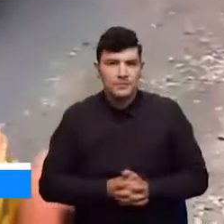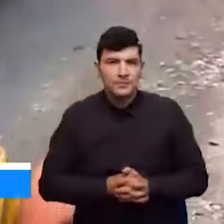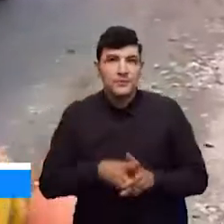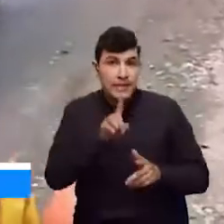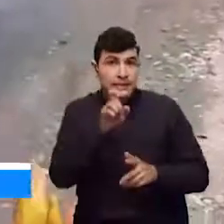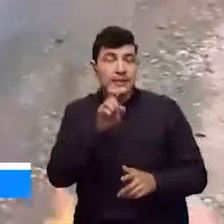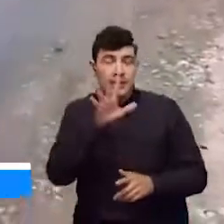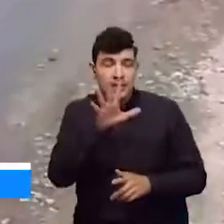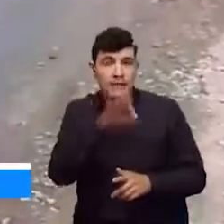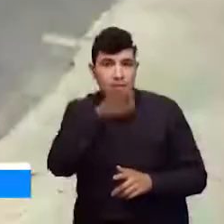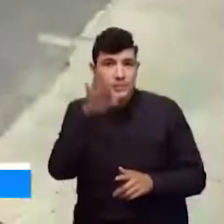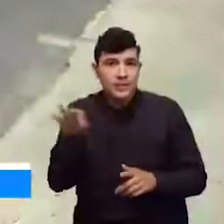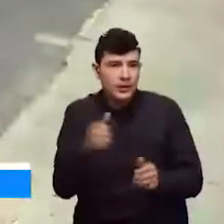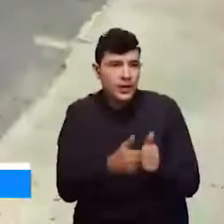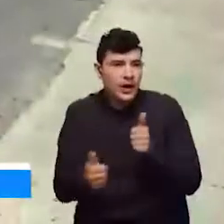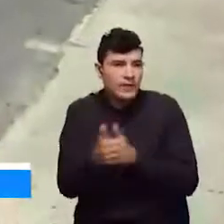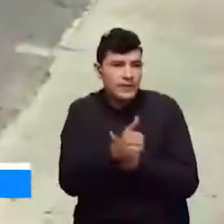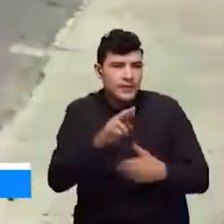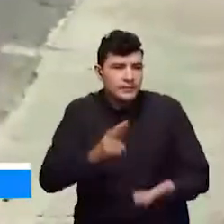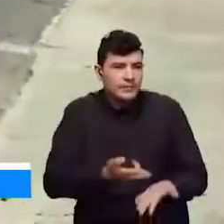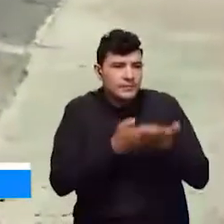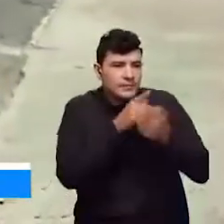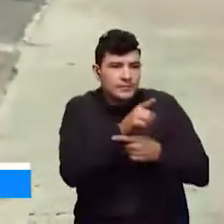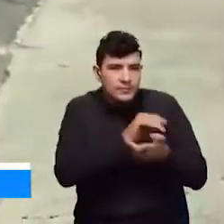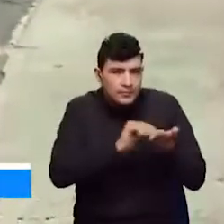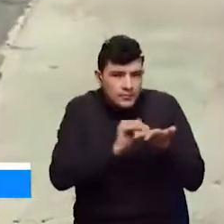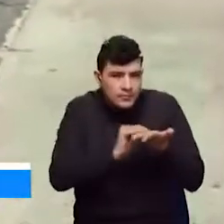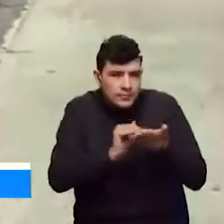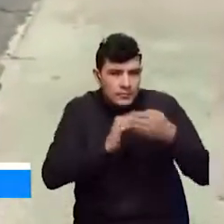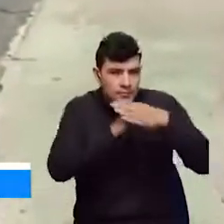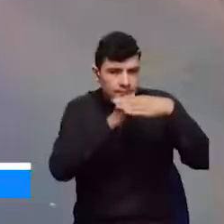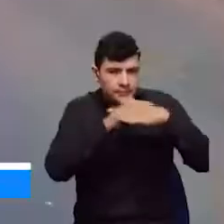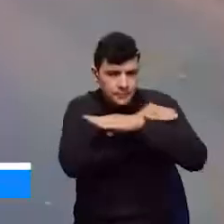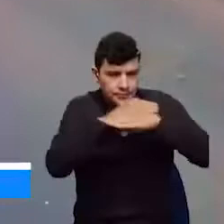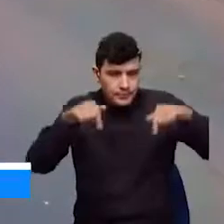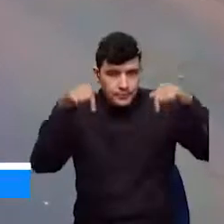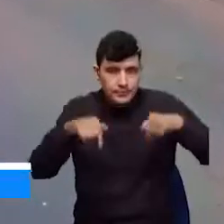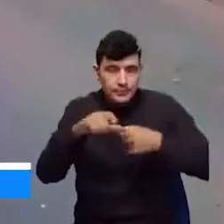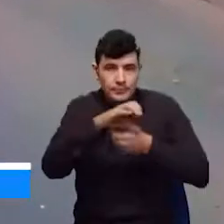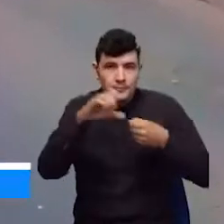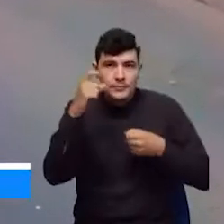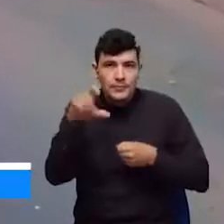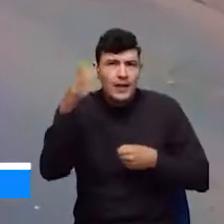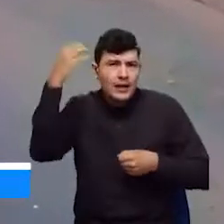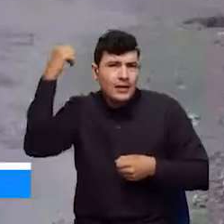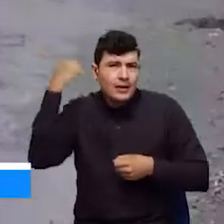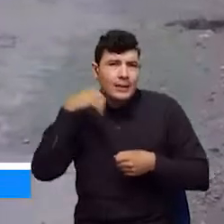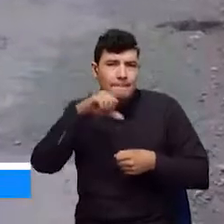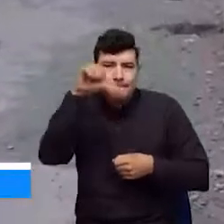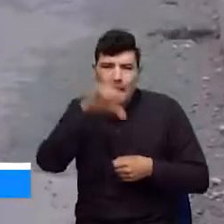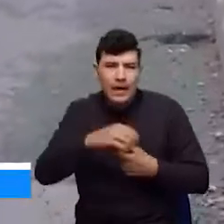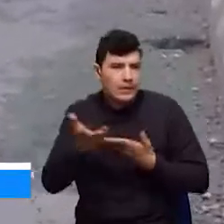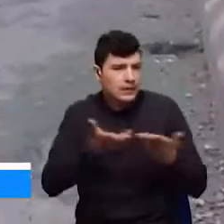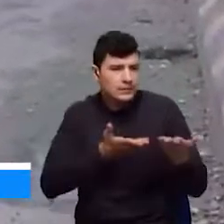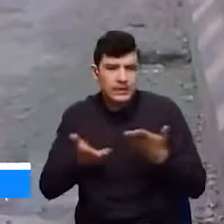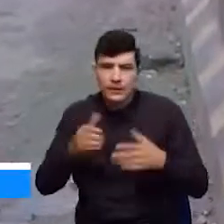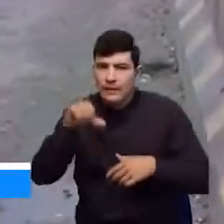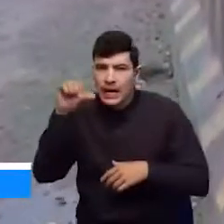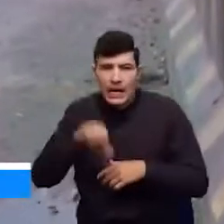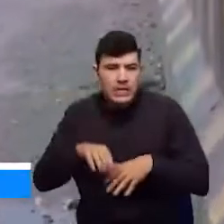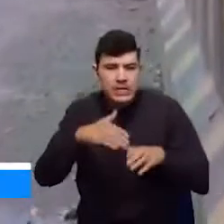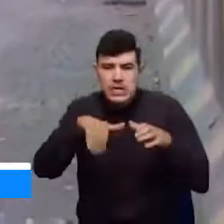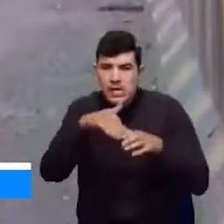un 65% avanza la recuperación del reparcheo de la malla vial de los cucuteños que se encontraba en pésimas condiciones en zonas céntricas y